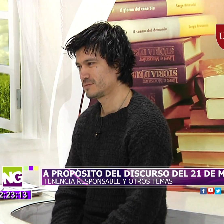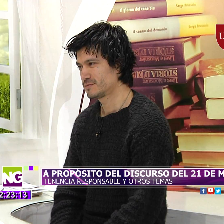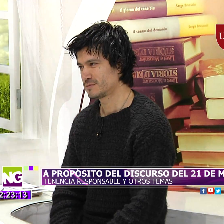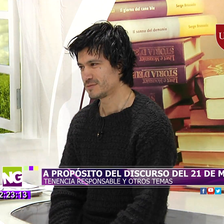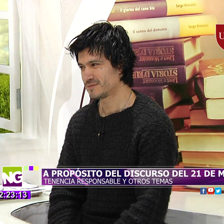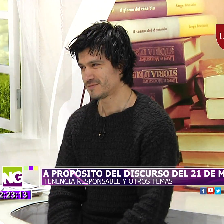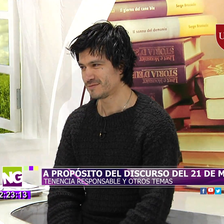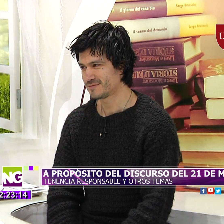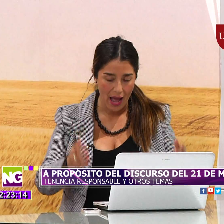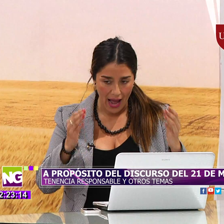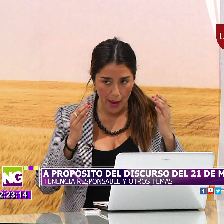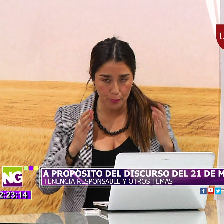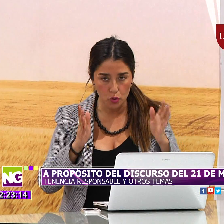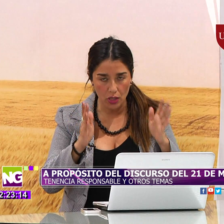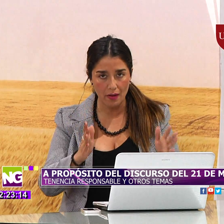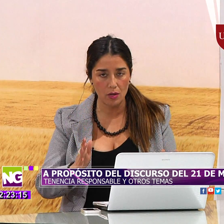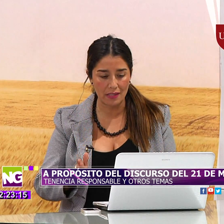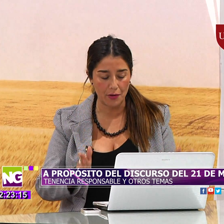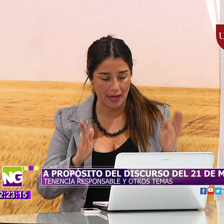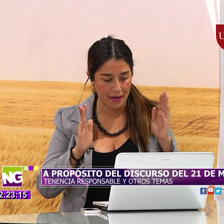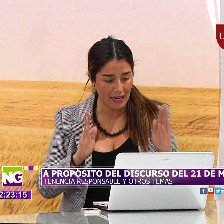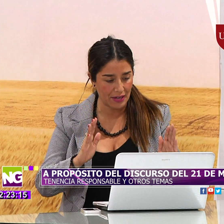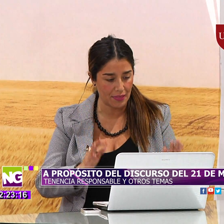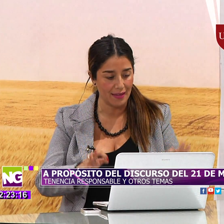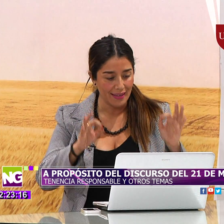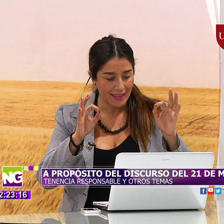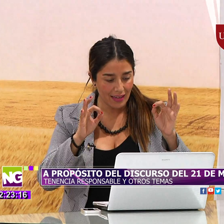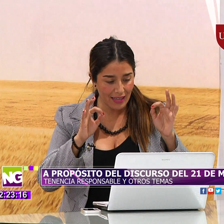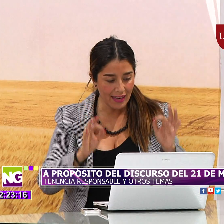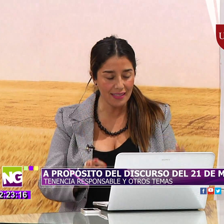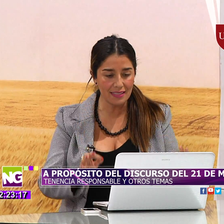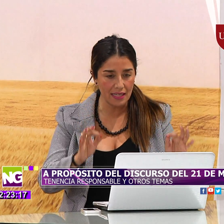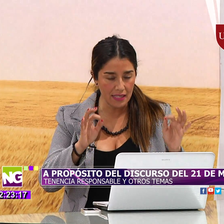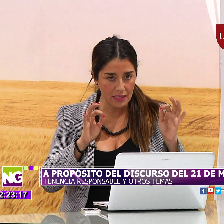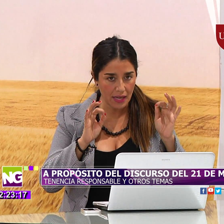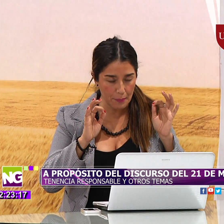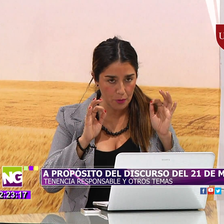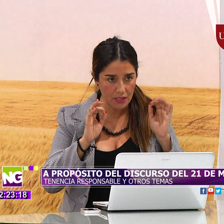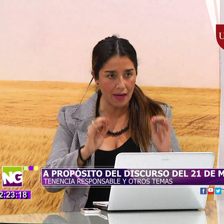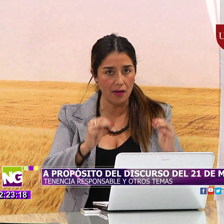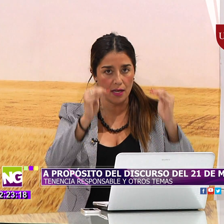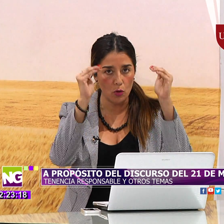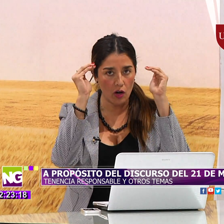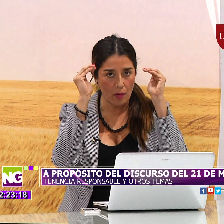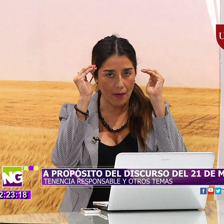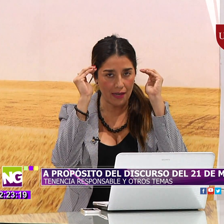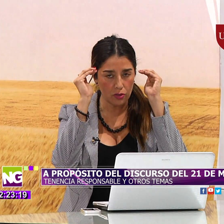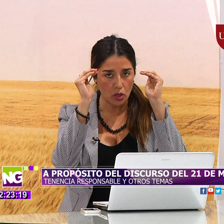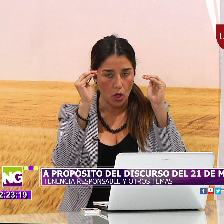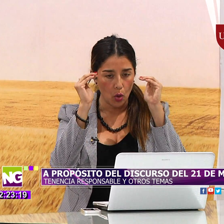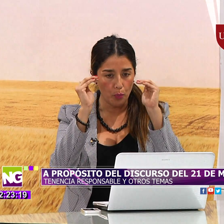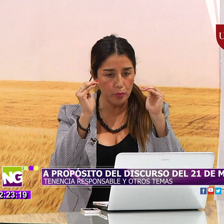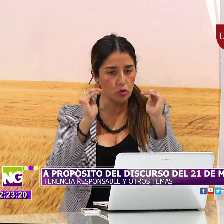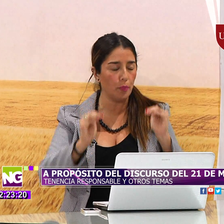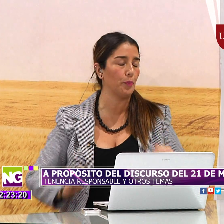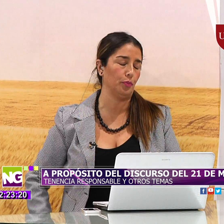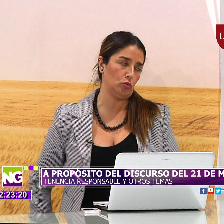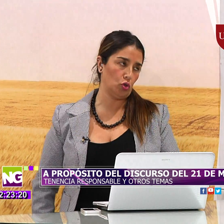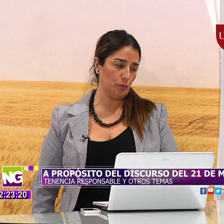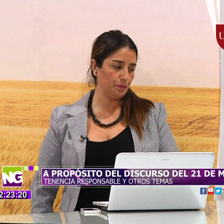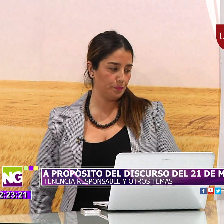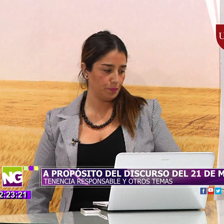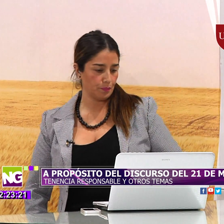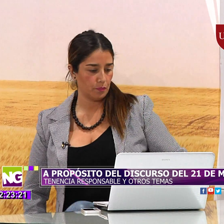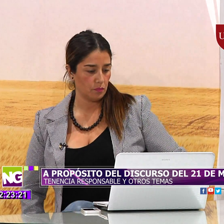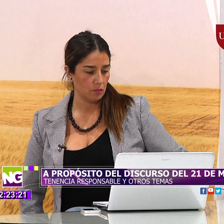Pero no es solo eso, me imagino. Hay puntos que vamos a desarrollar. Hardy, ¿qué es tenencia responsable? Y luego vamos hablando punto por